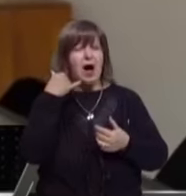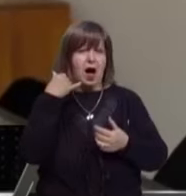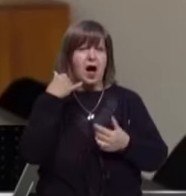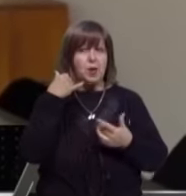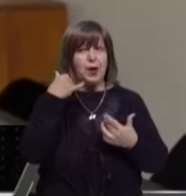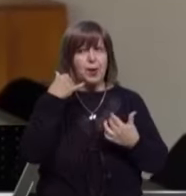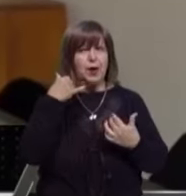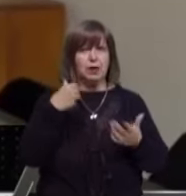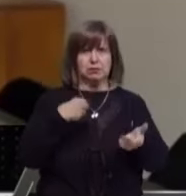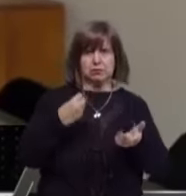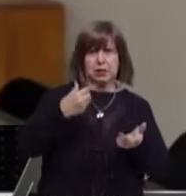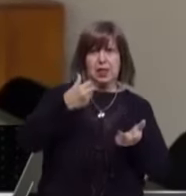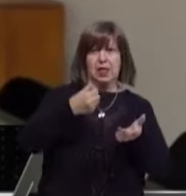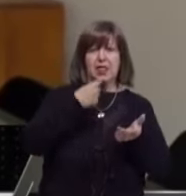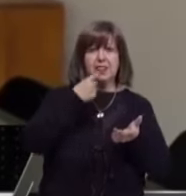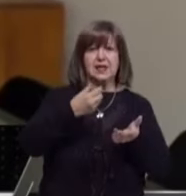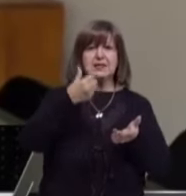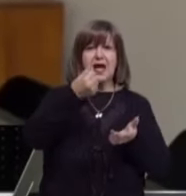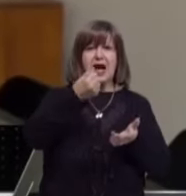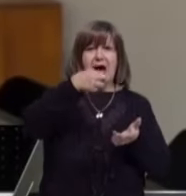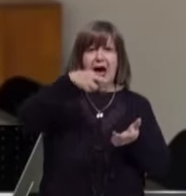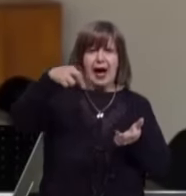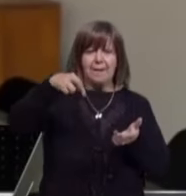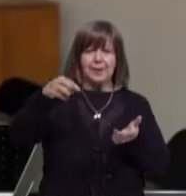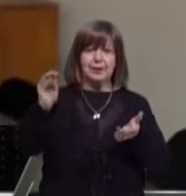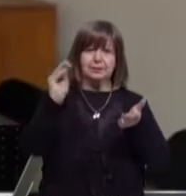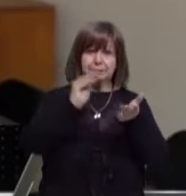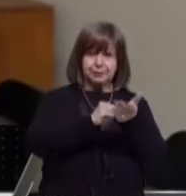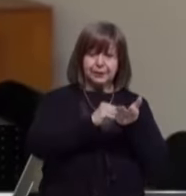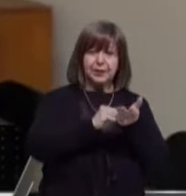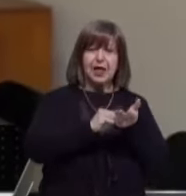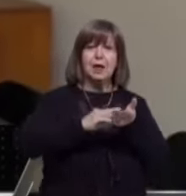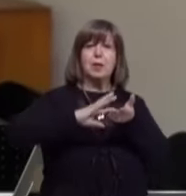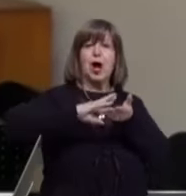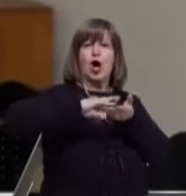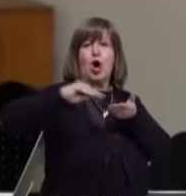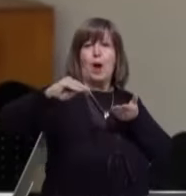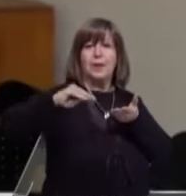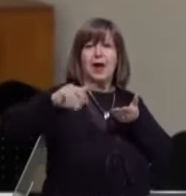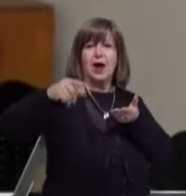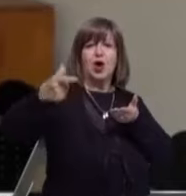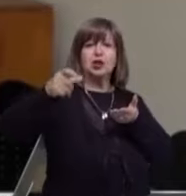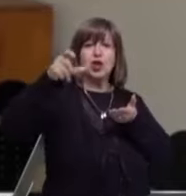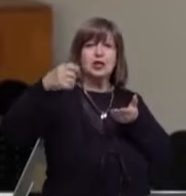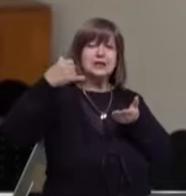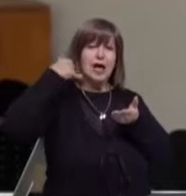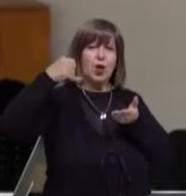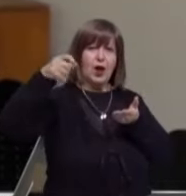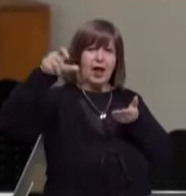ciertas actividades. En este caso es la descarga de esta aplicación a la que vos te referías con